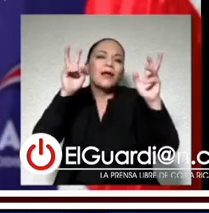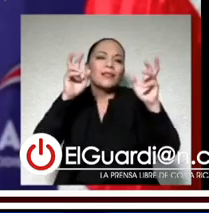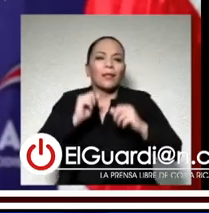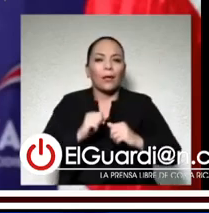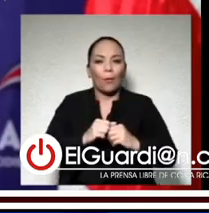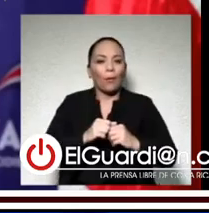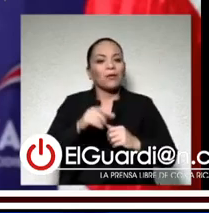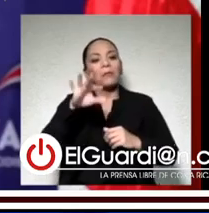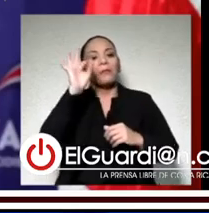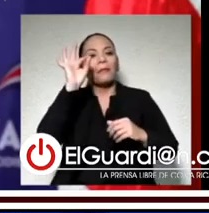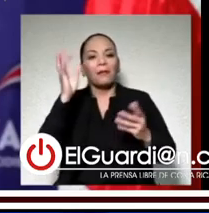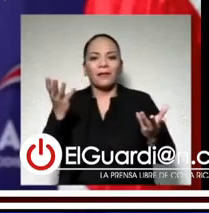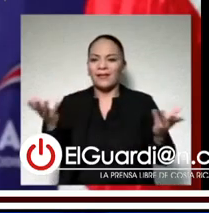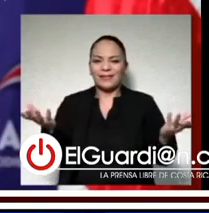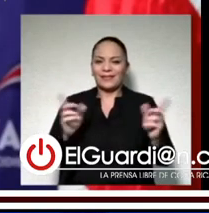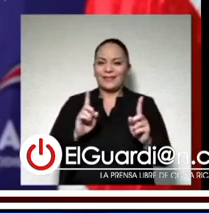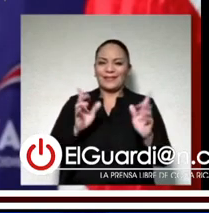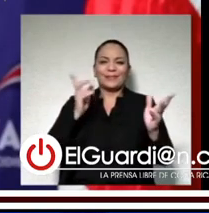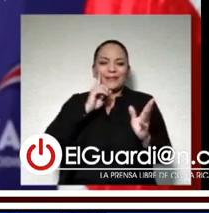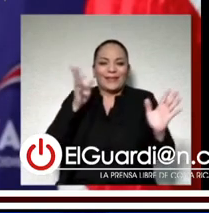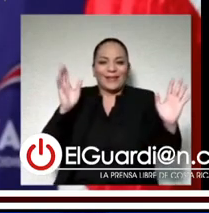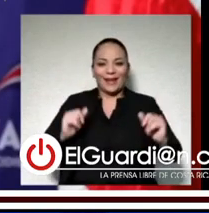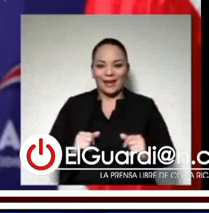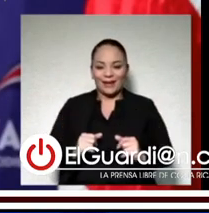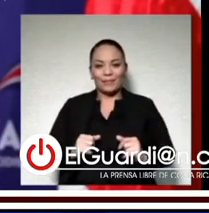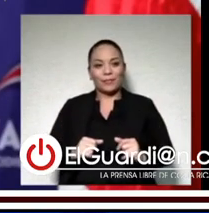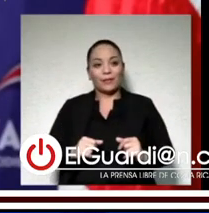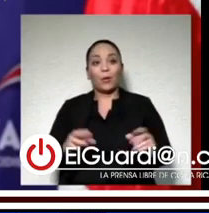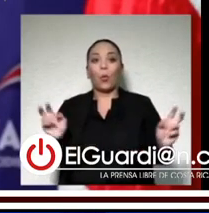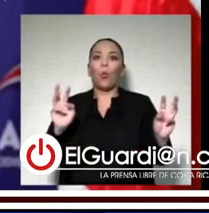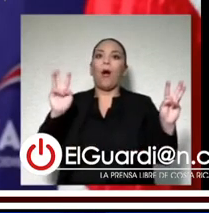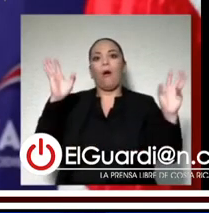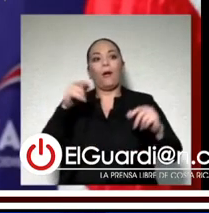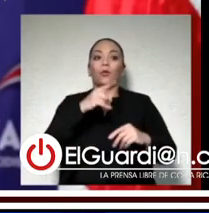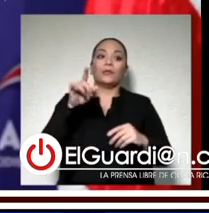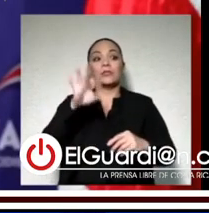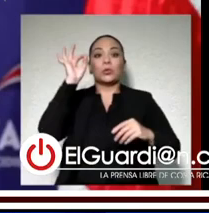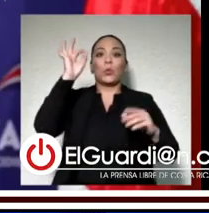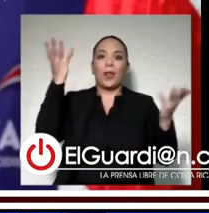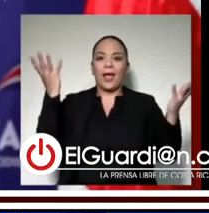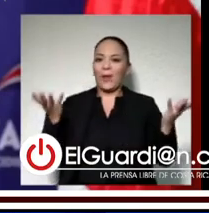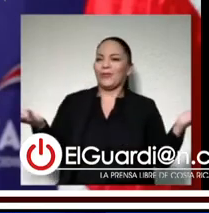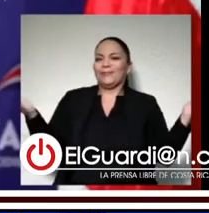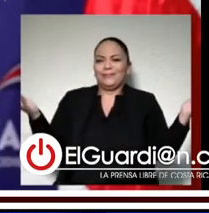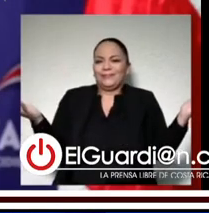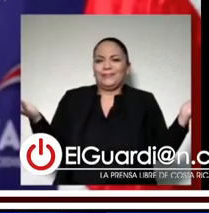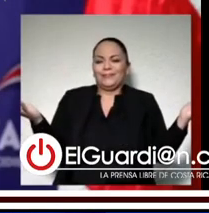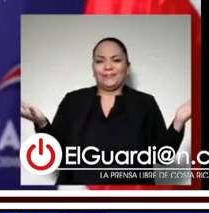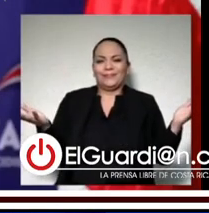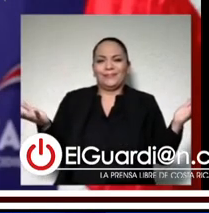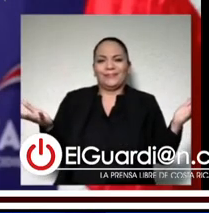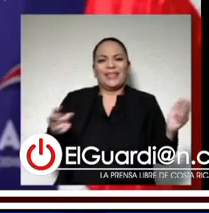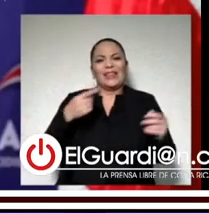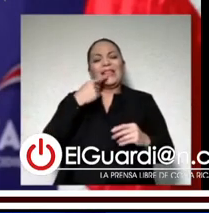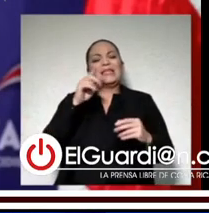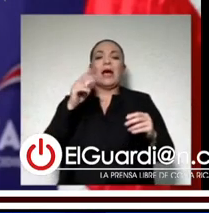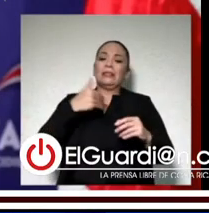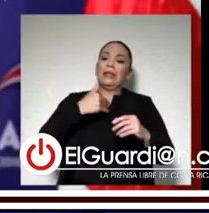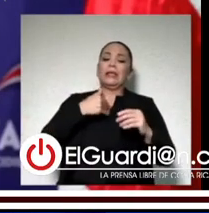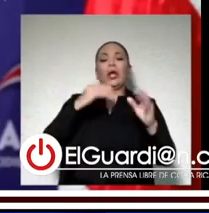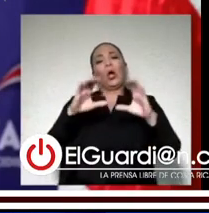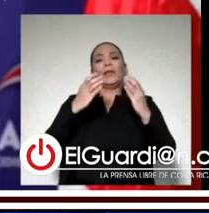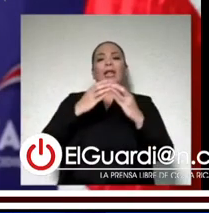de algunos medios. ¿Qué descubrimiento hicieron? Un comité de comunicación.